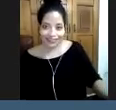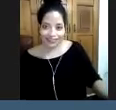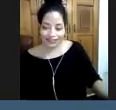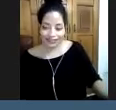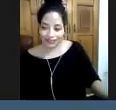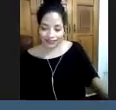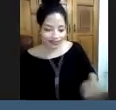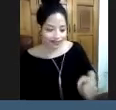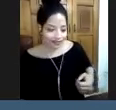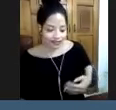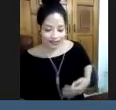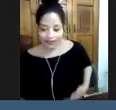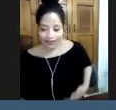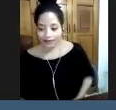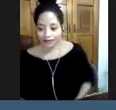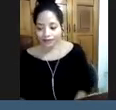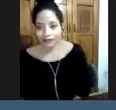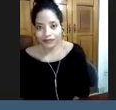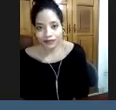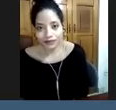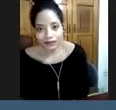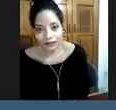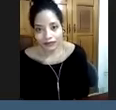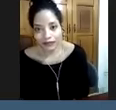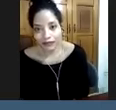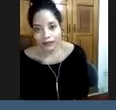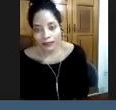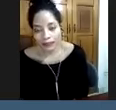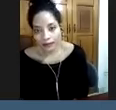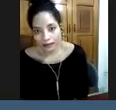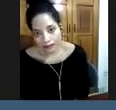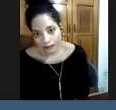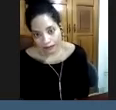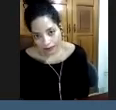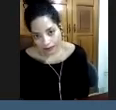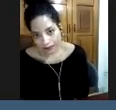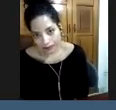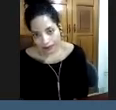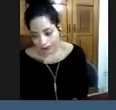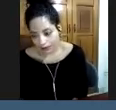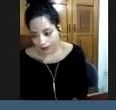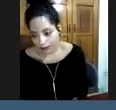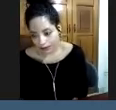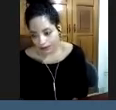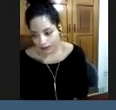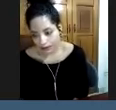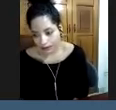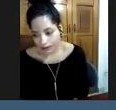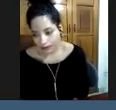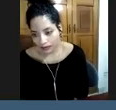Bien, como creo que, como dicen, ¿verdad? En la unión está la fuerza. Y creo que desde ese